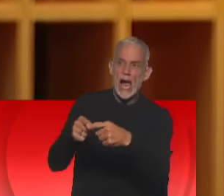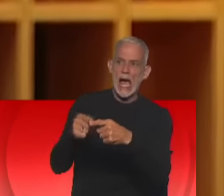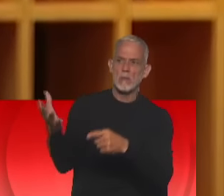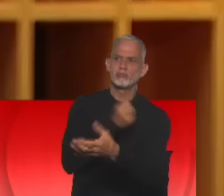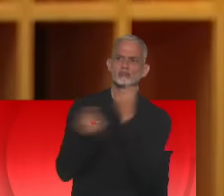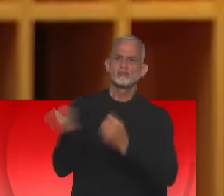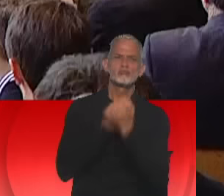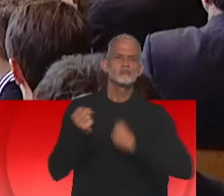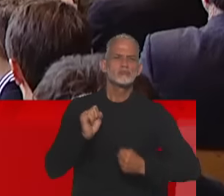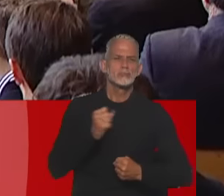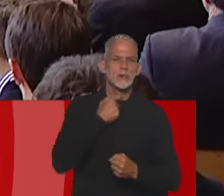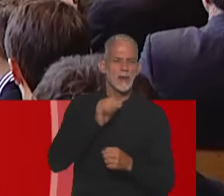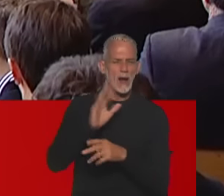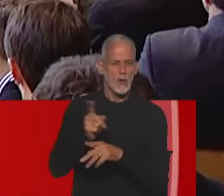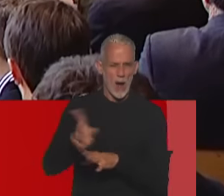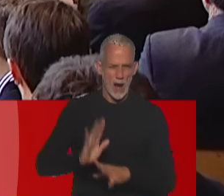productivo.